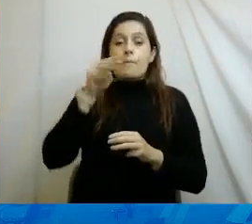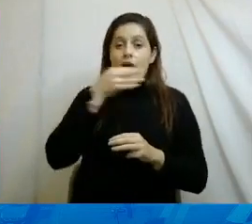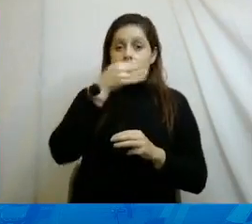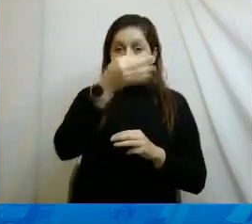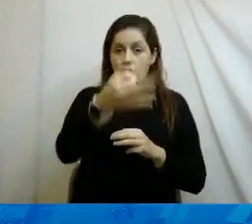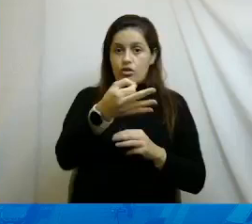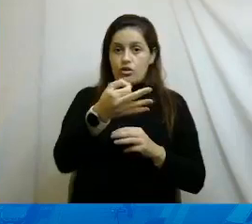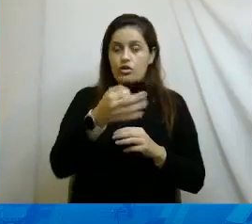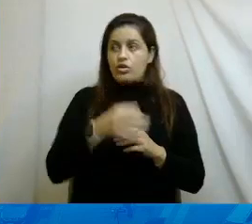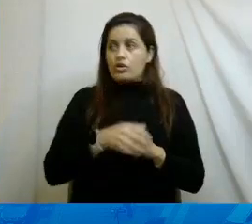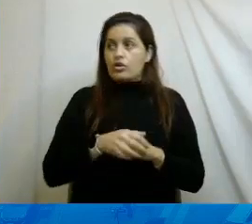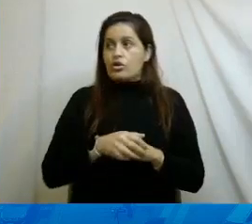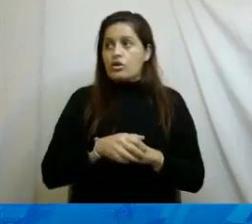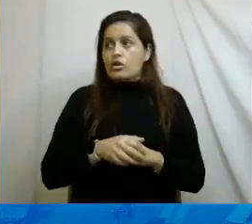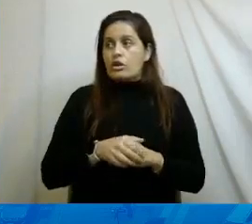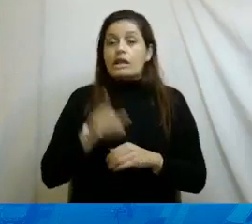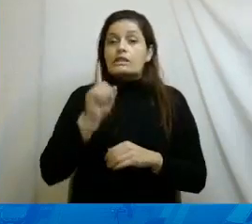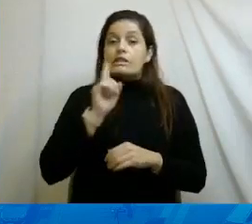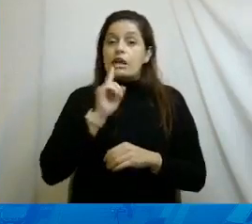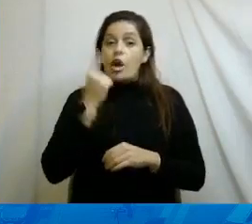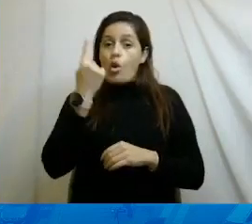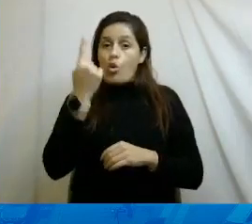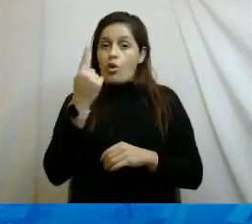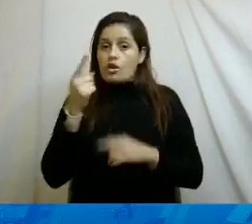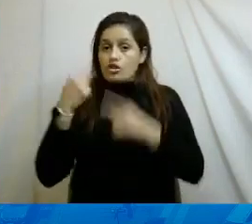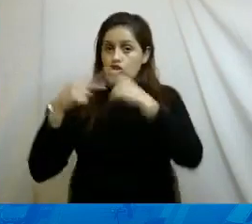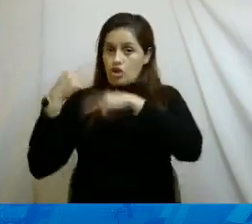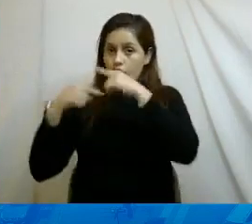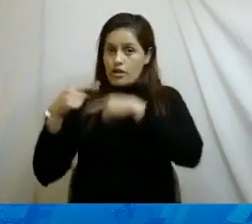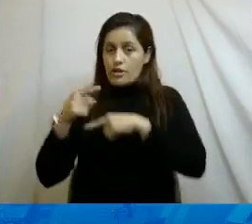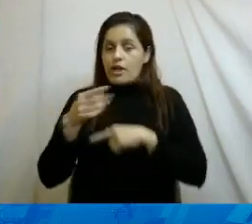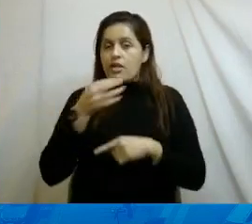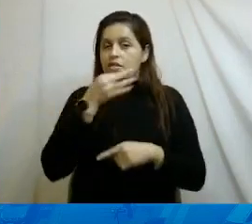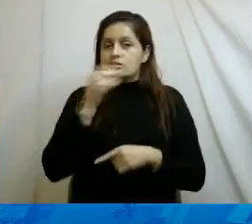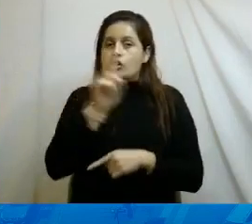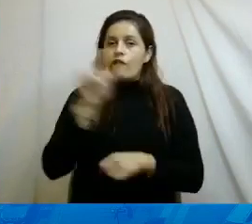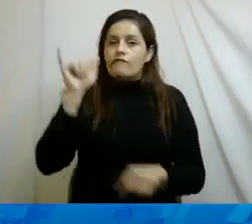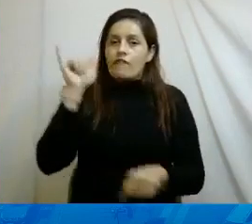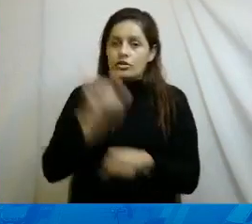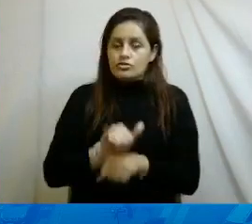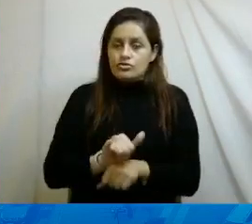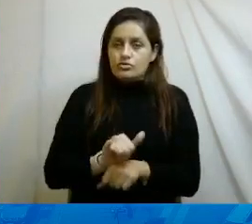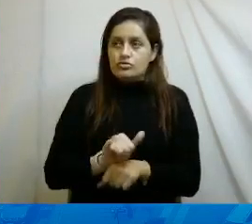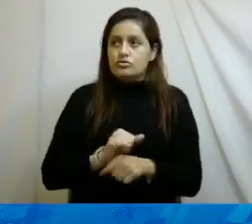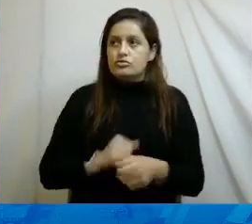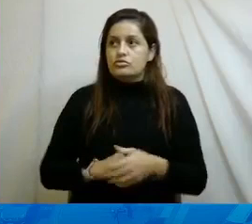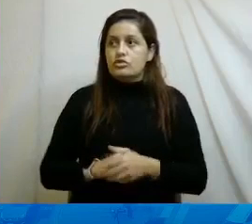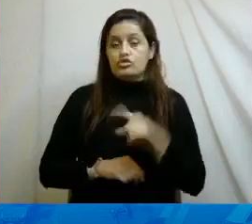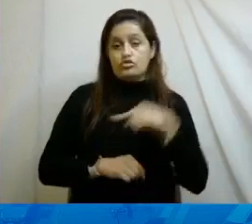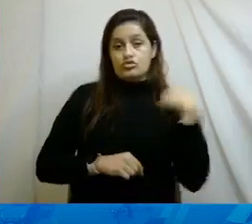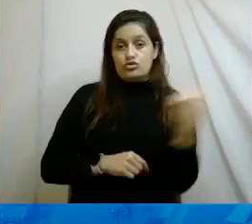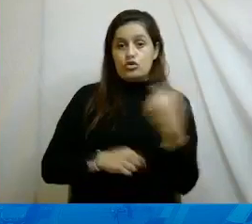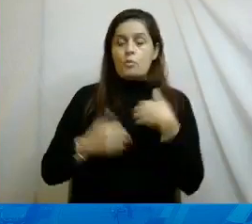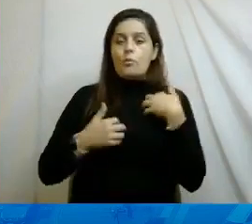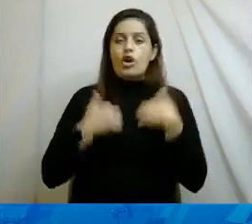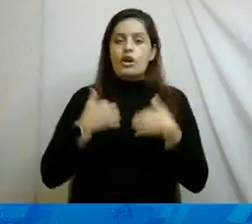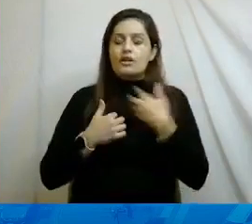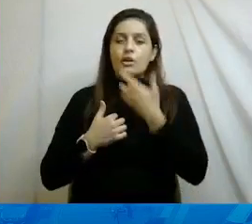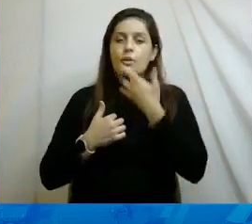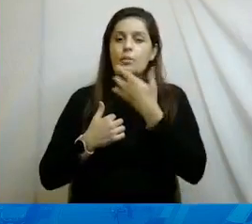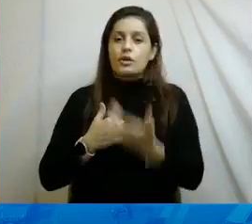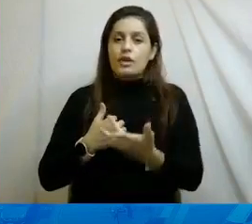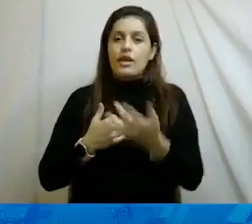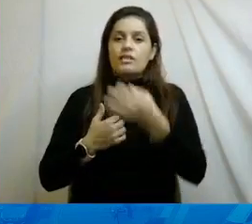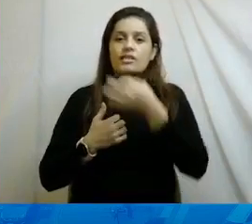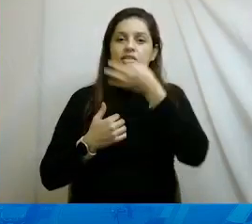se tiene una versión, y hechos que son falsos. Nuestra molestia radica en el hecho de que